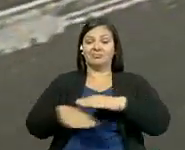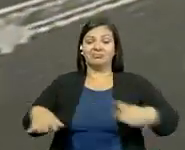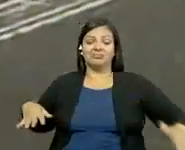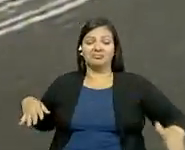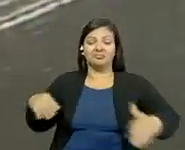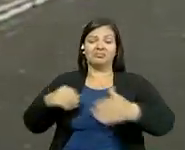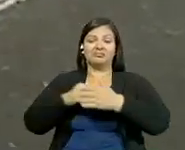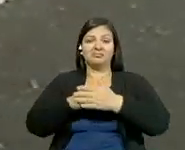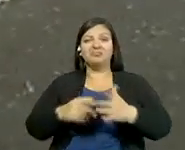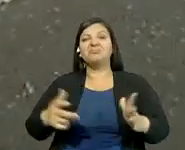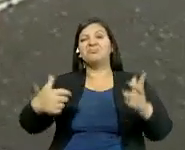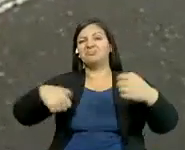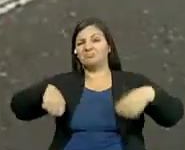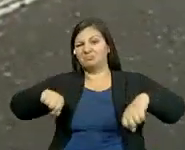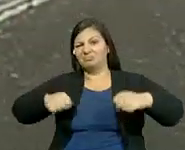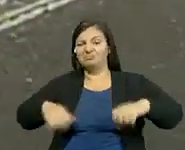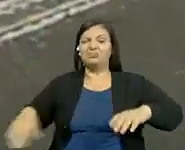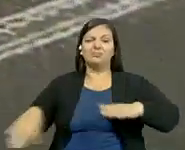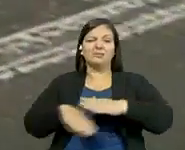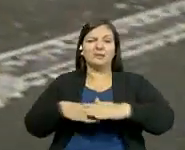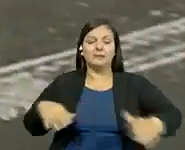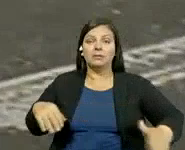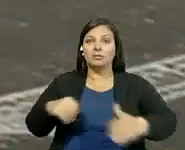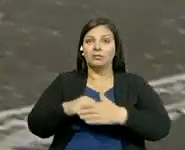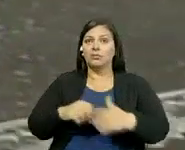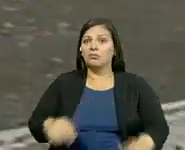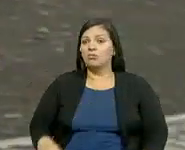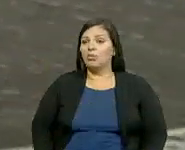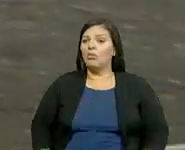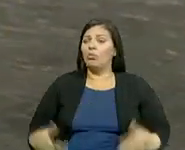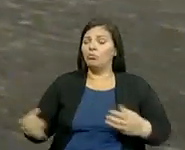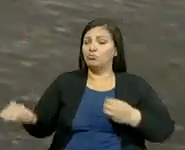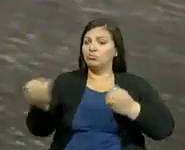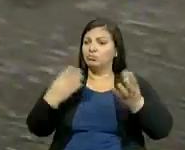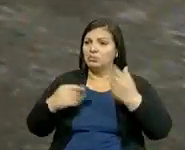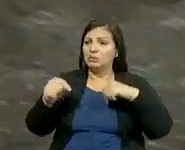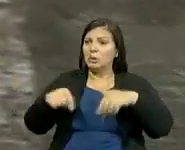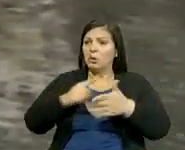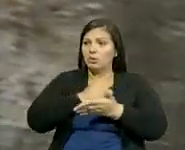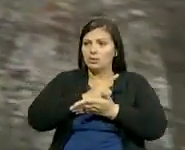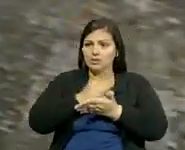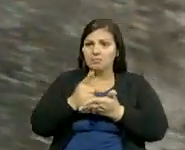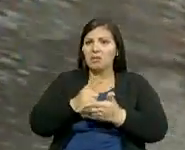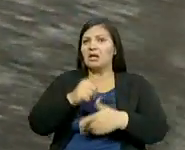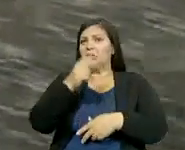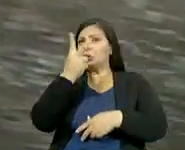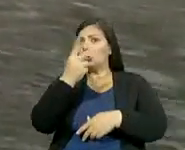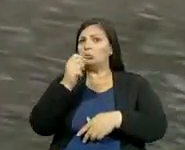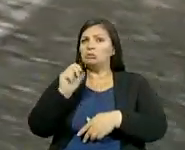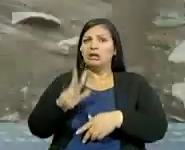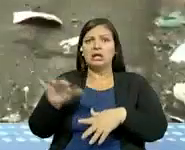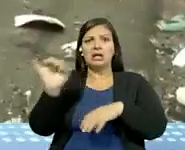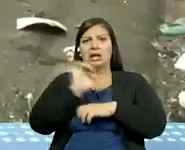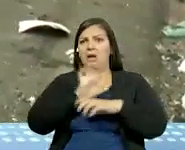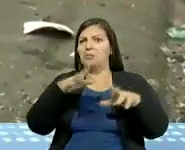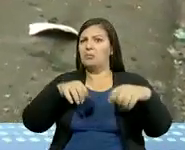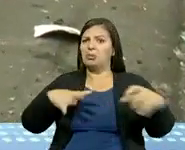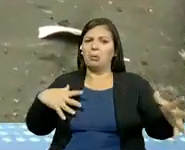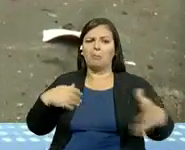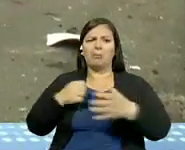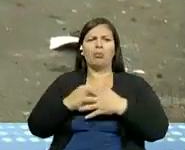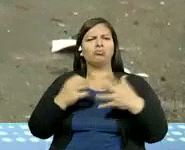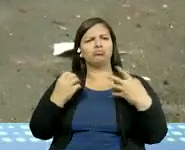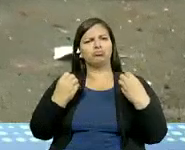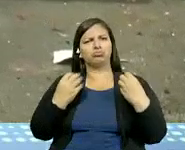conductores. Me indicaban que a la semana se daban 2 y 3 accidentes. Si me pueden ayudar allá el switcher